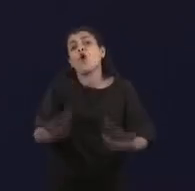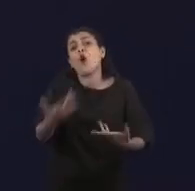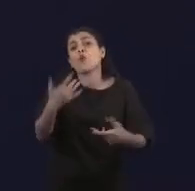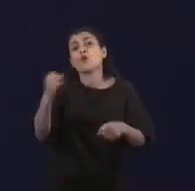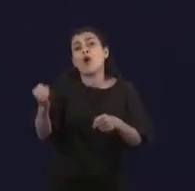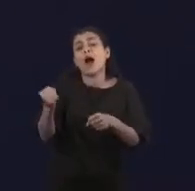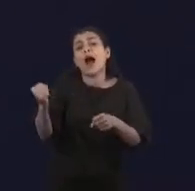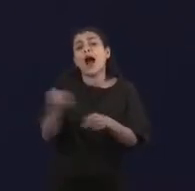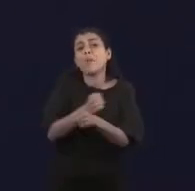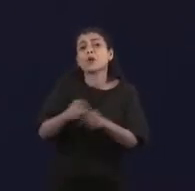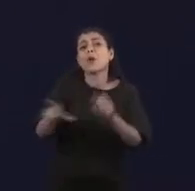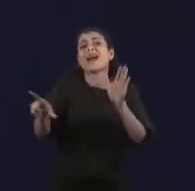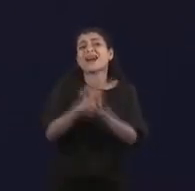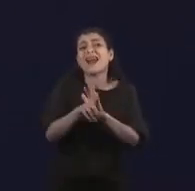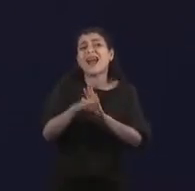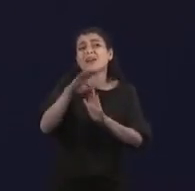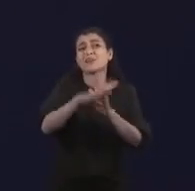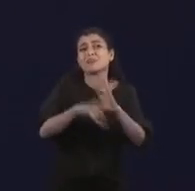la ley,